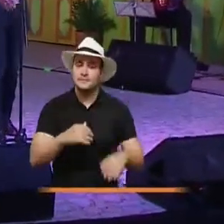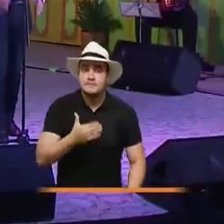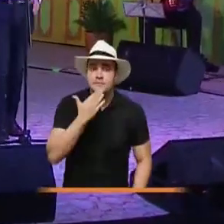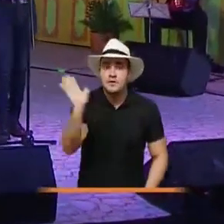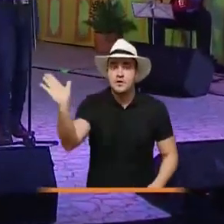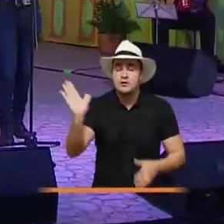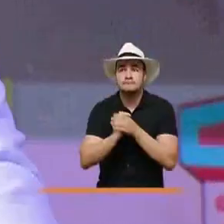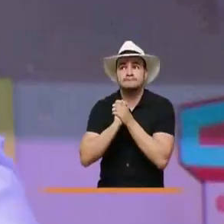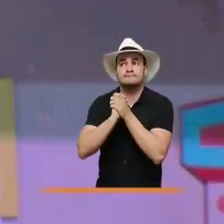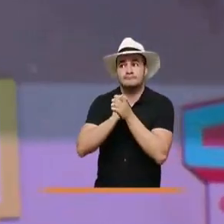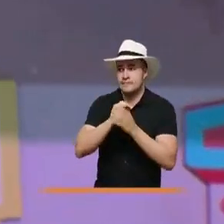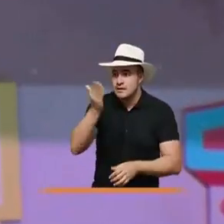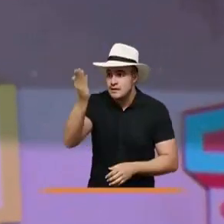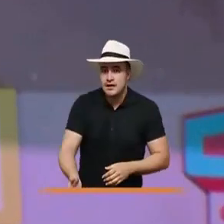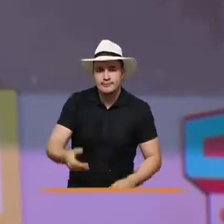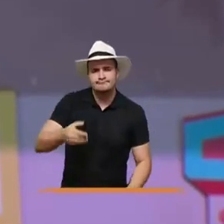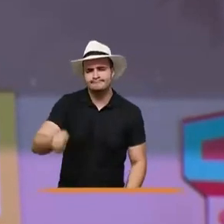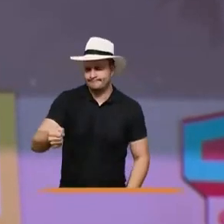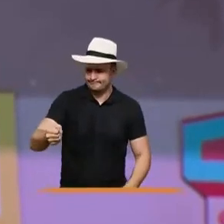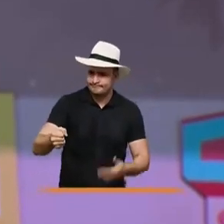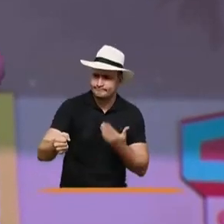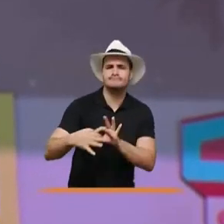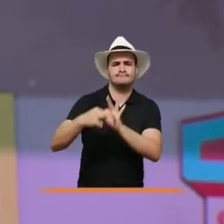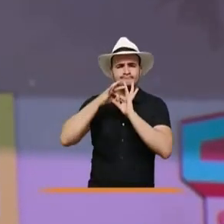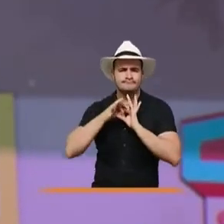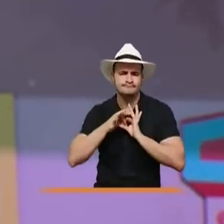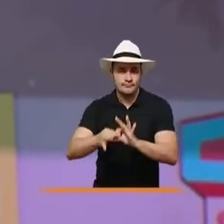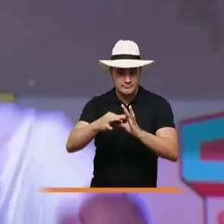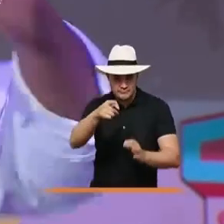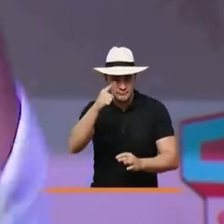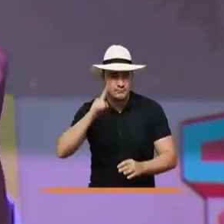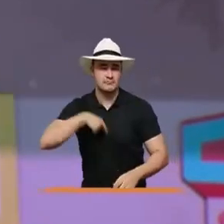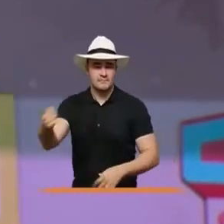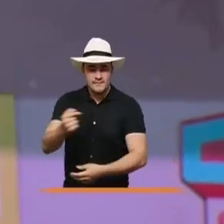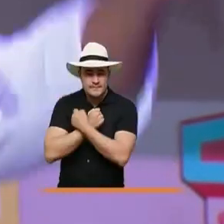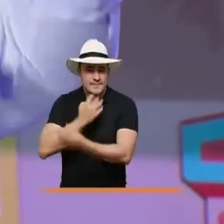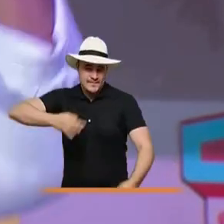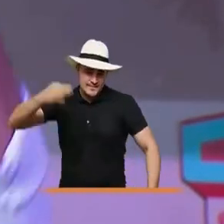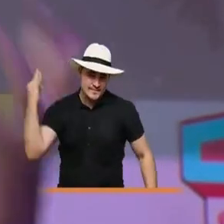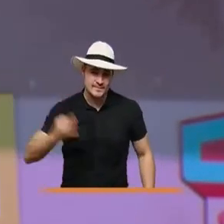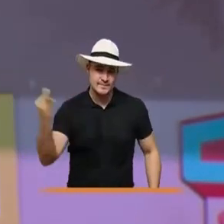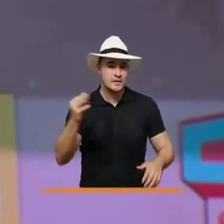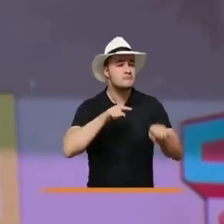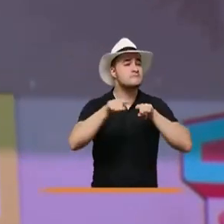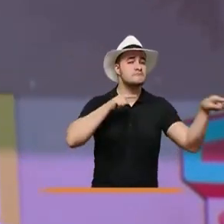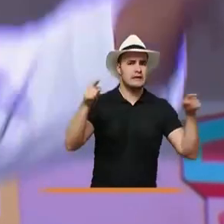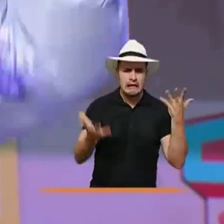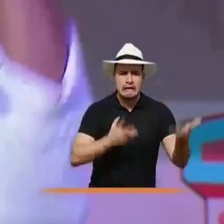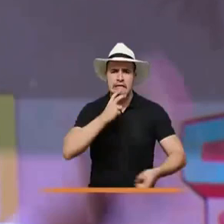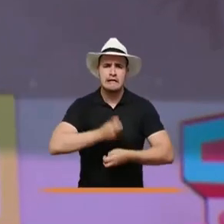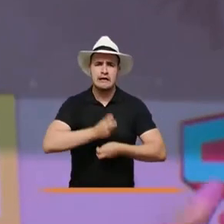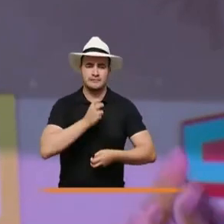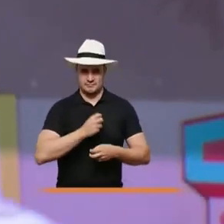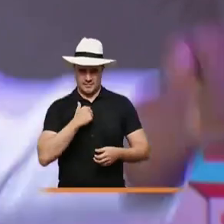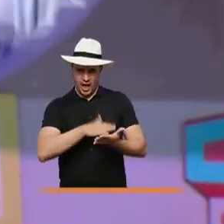algún amigo si lo quiere beber en la plana se conoce la